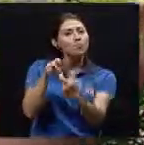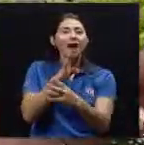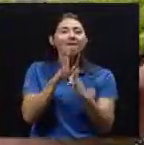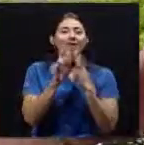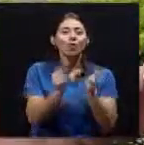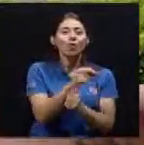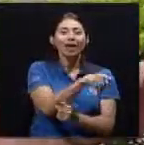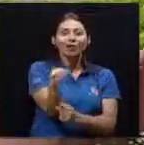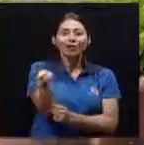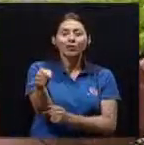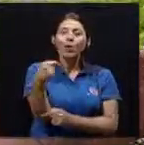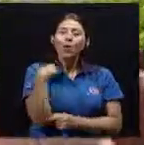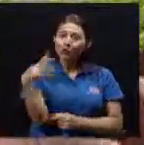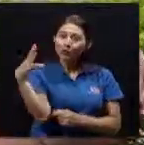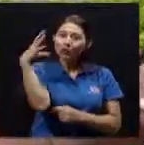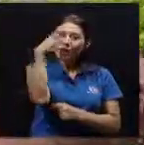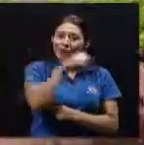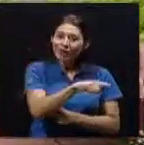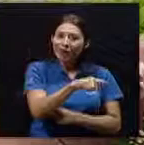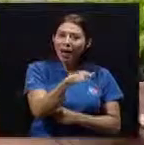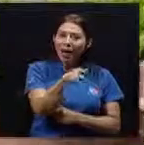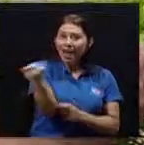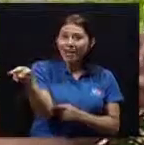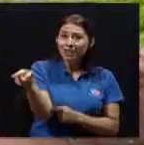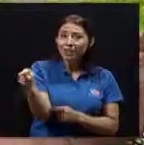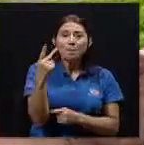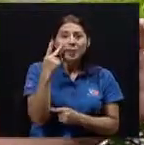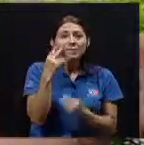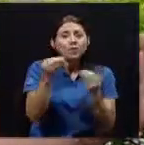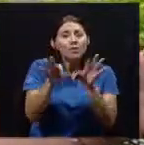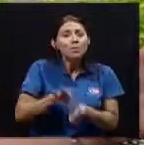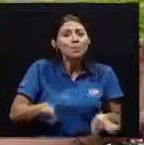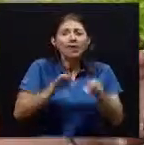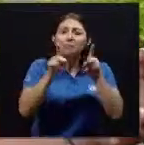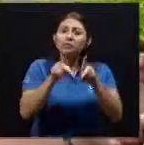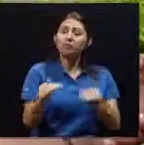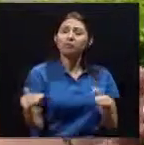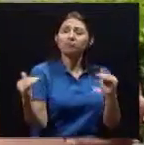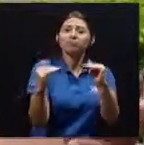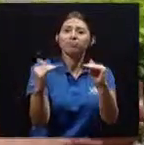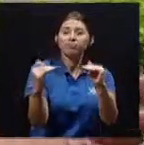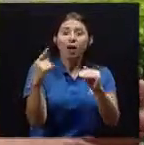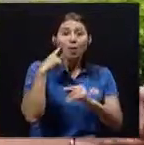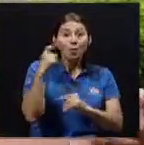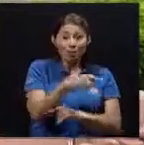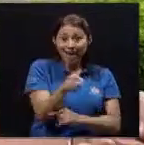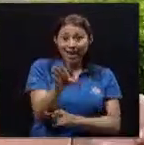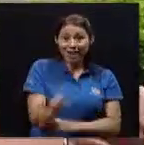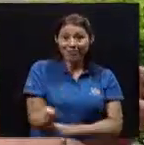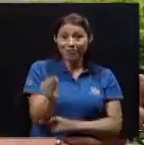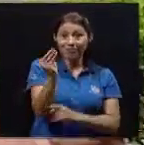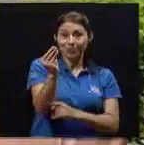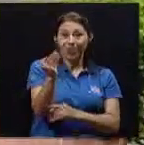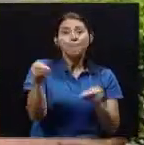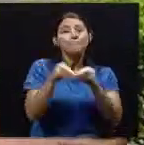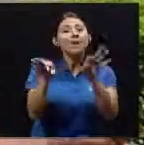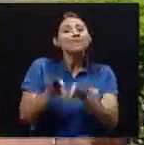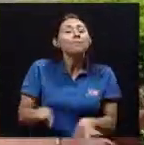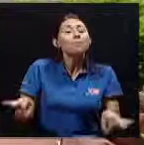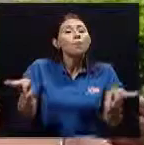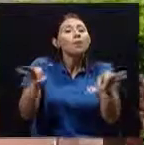ve lo importante que es el grupo de pares para ellos. ¿Por qué? Porque inclusive en la adolescencia llega a ser más importante el grupo de padres que